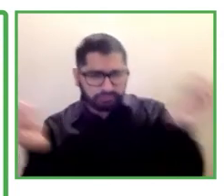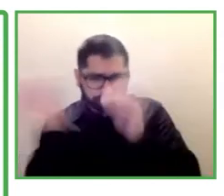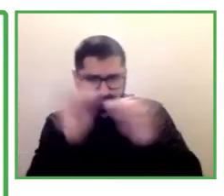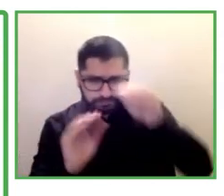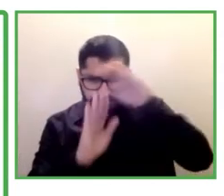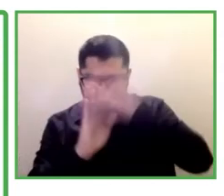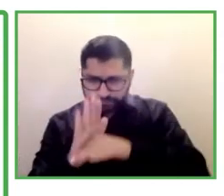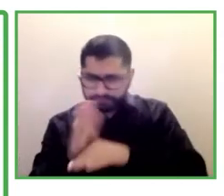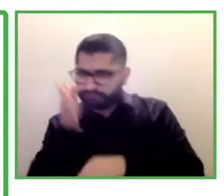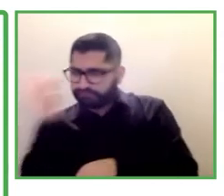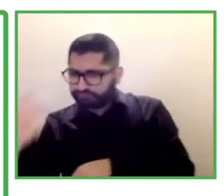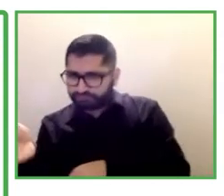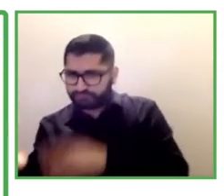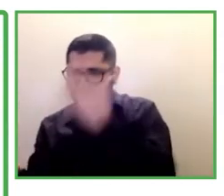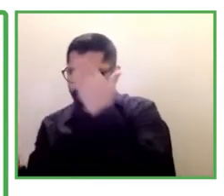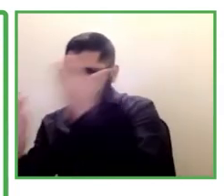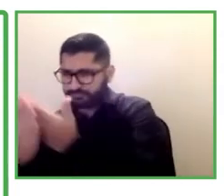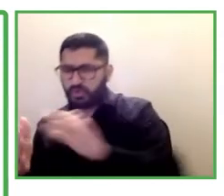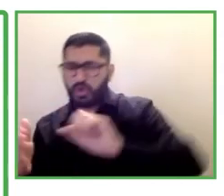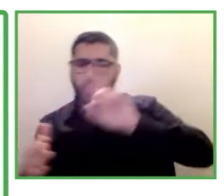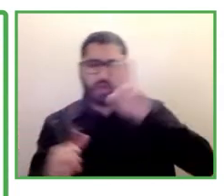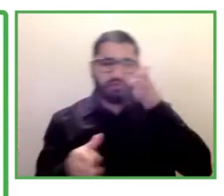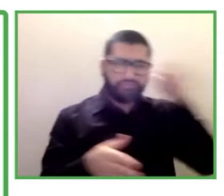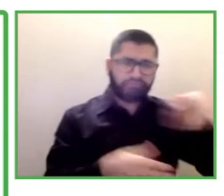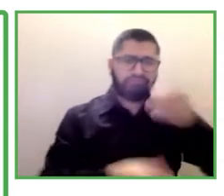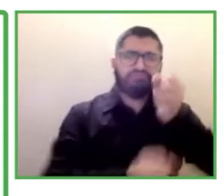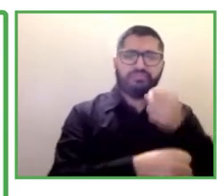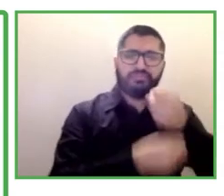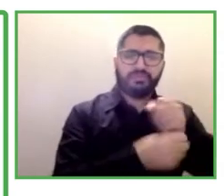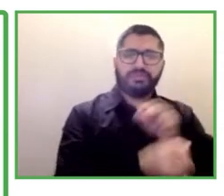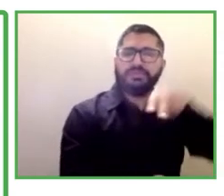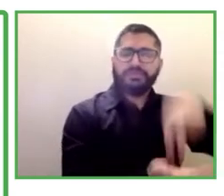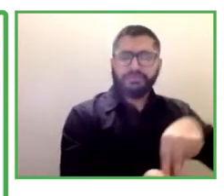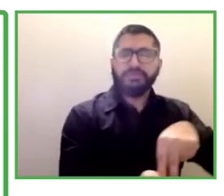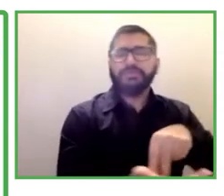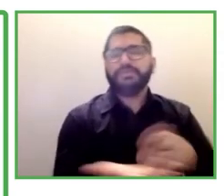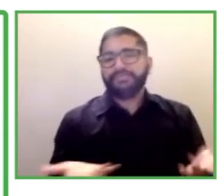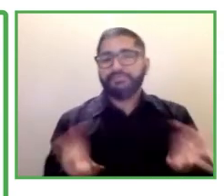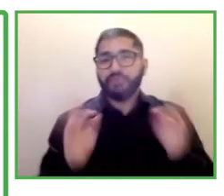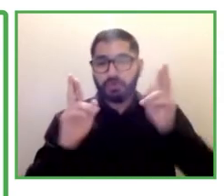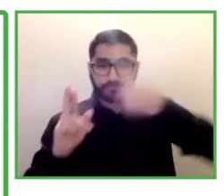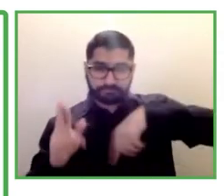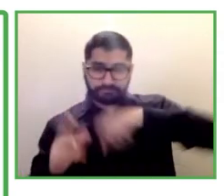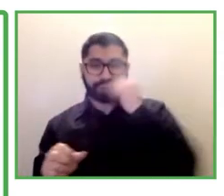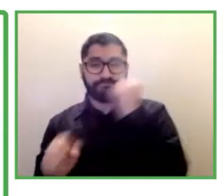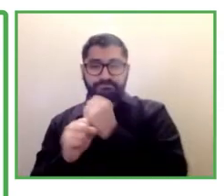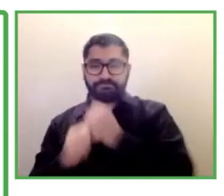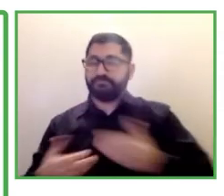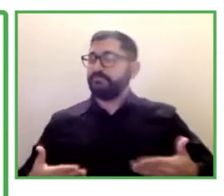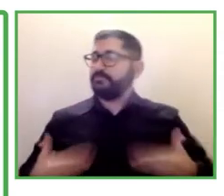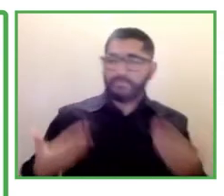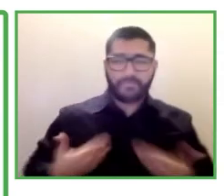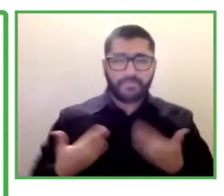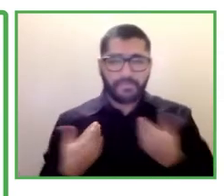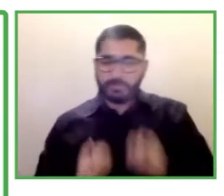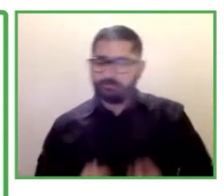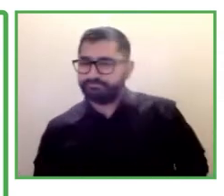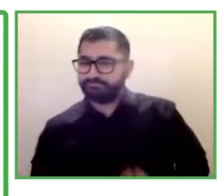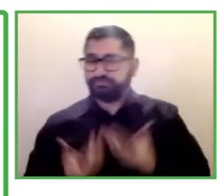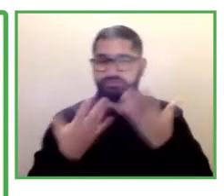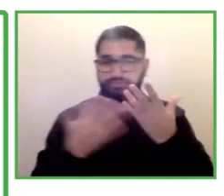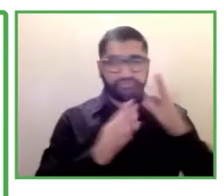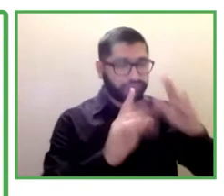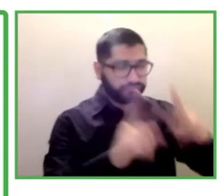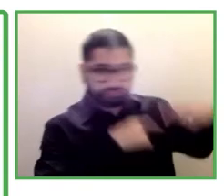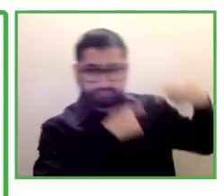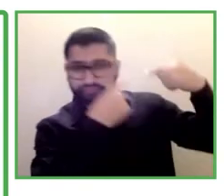por ahora. Pero estamos muy emocionados por el año que viene, para tener más historias de éxito y para ver cómo nuestros